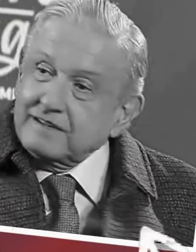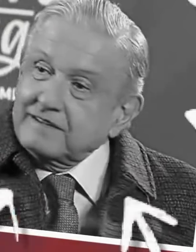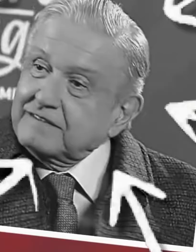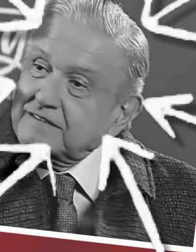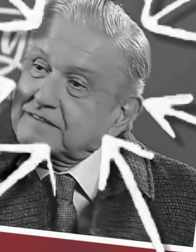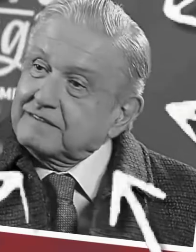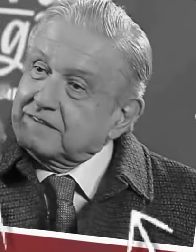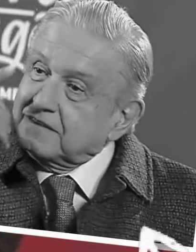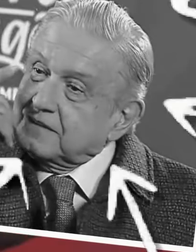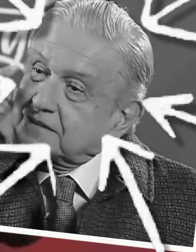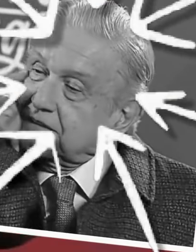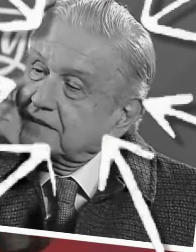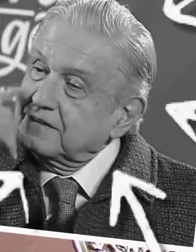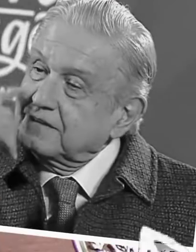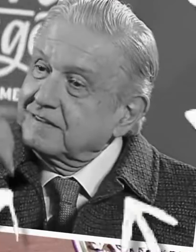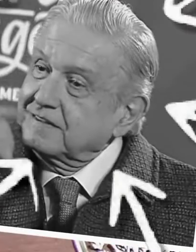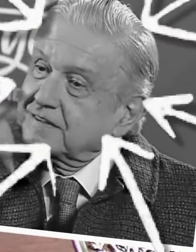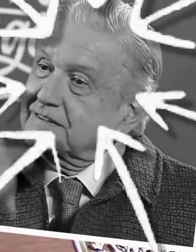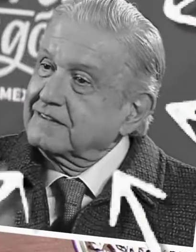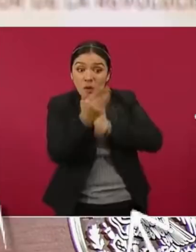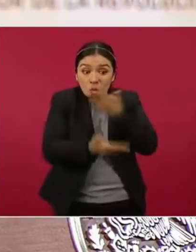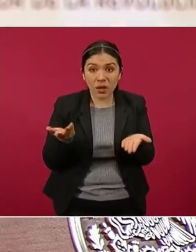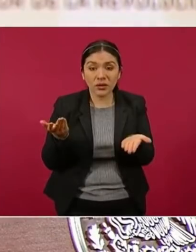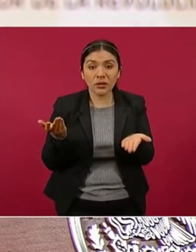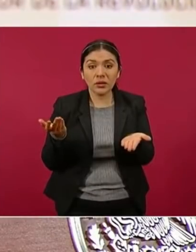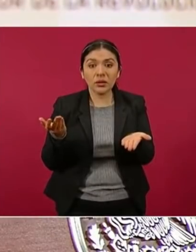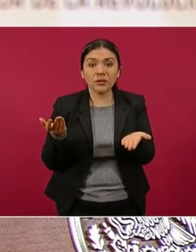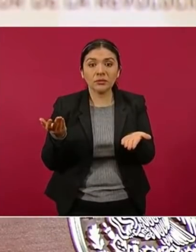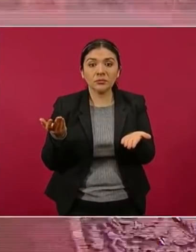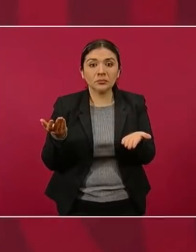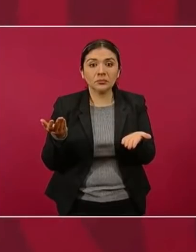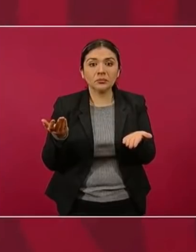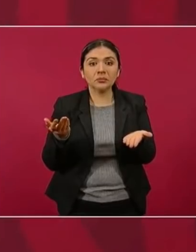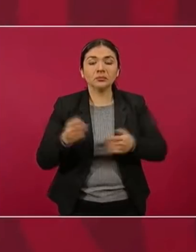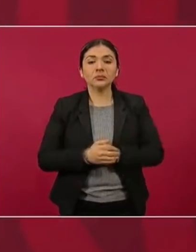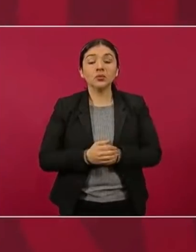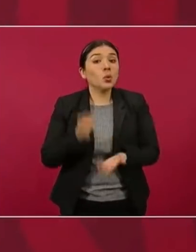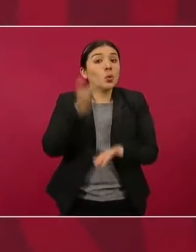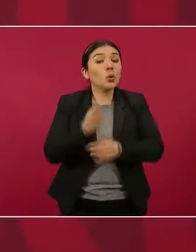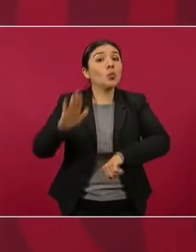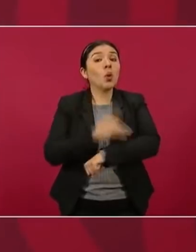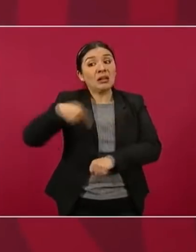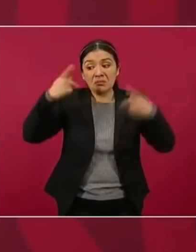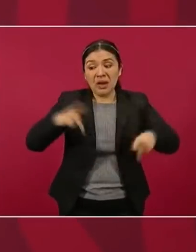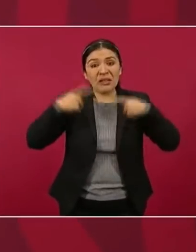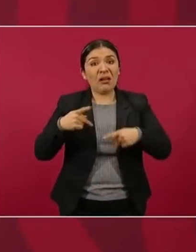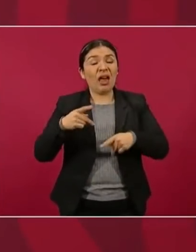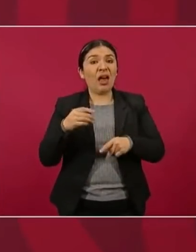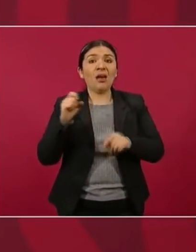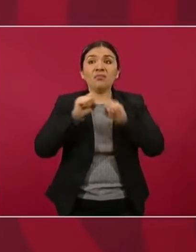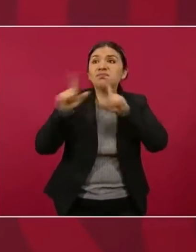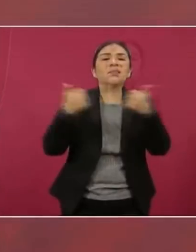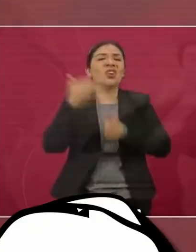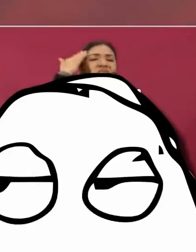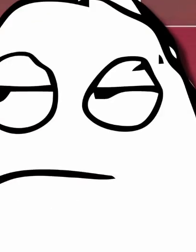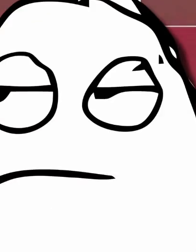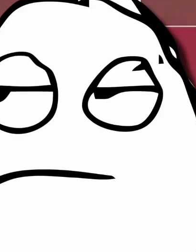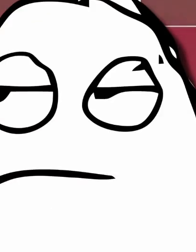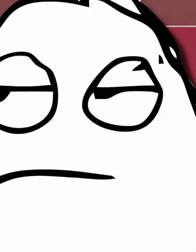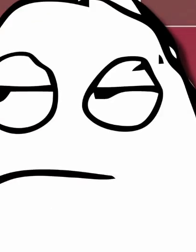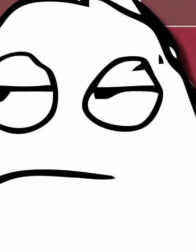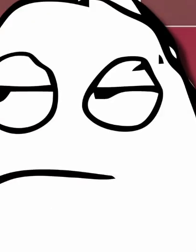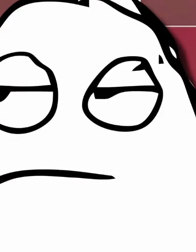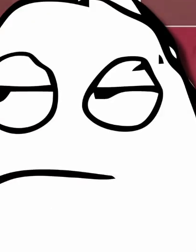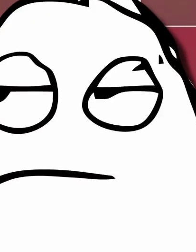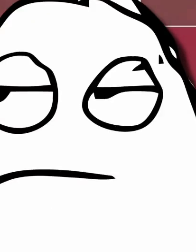no existe una denuncia formal. Miente, miente. Nada más por la campaña de linchamiento encabezada por Denise, ¿cómo se llama la